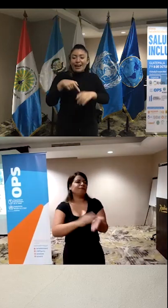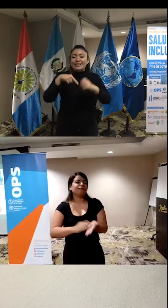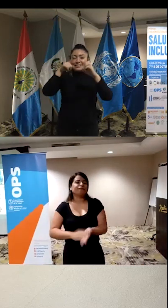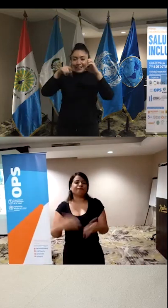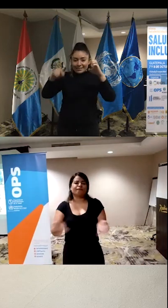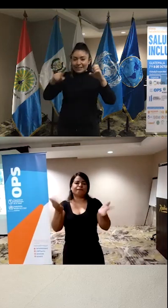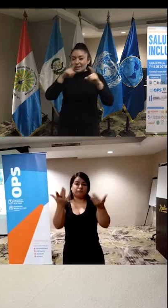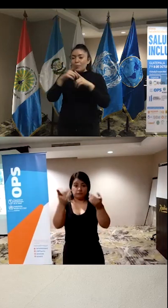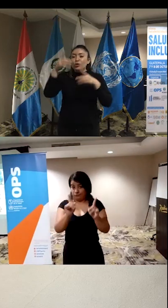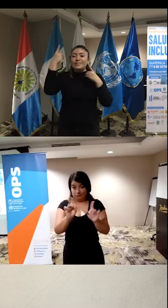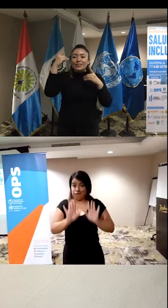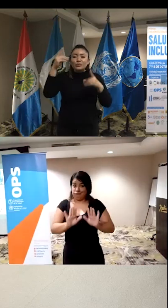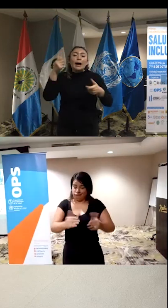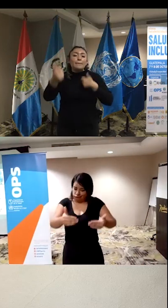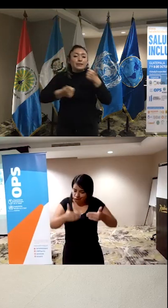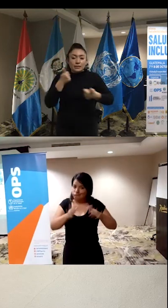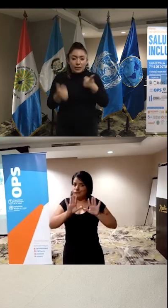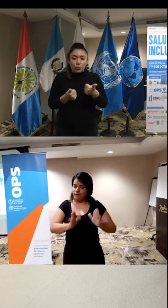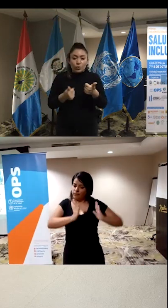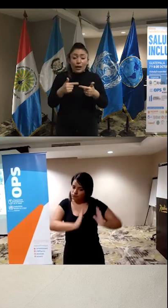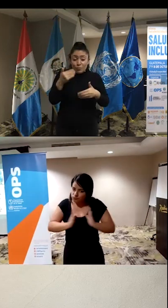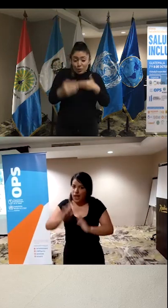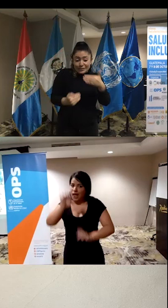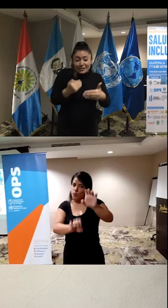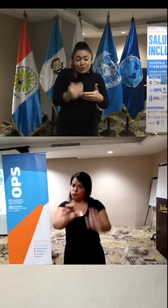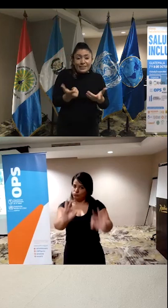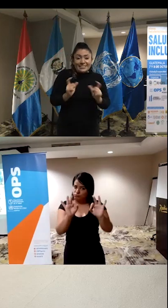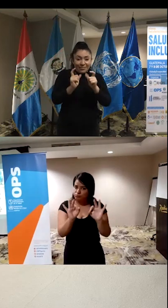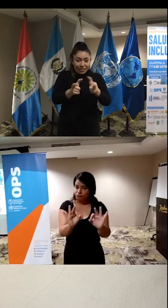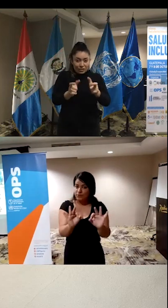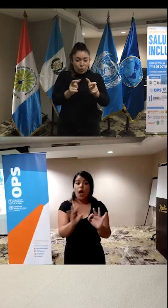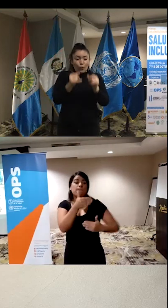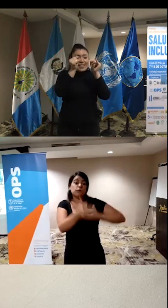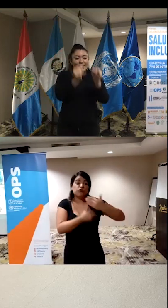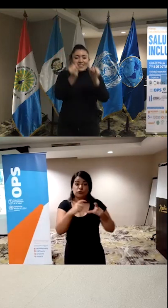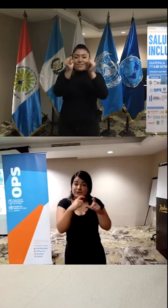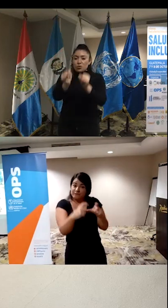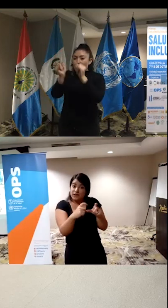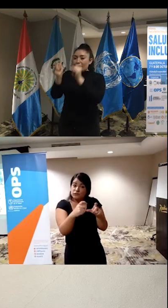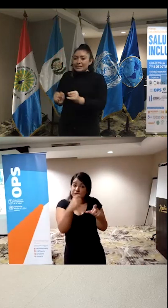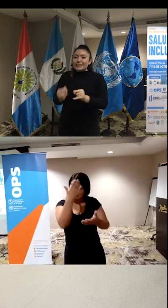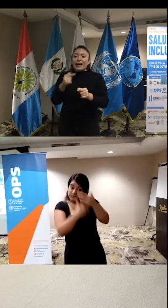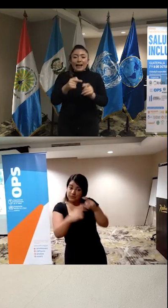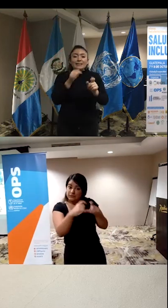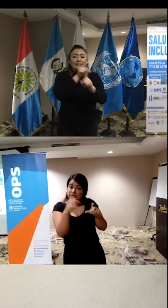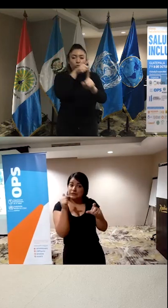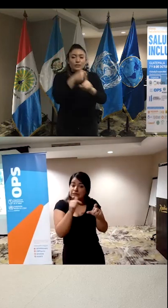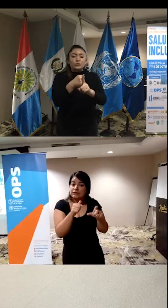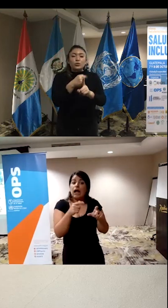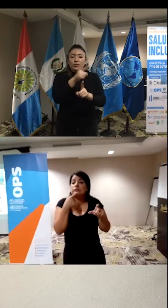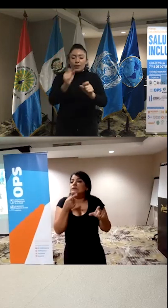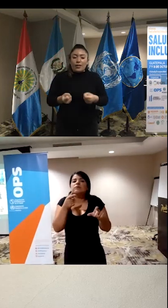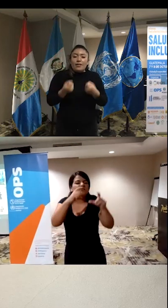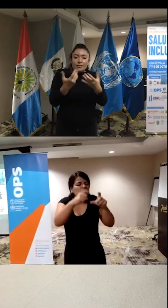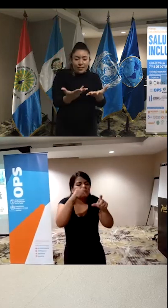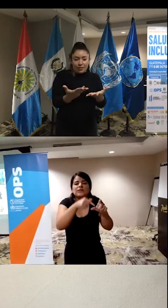datos administrativos. El proceso de certificación individualiza la situación y la condición en la que se encuentra una persona